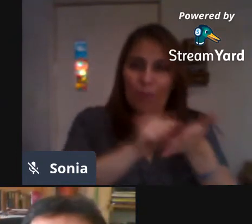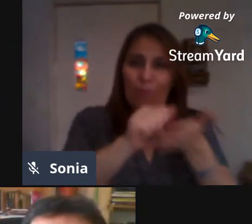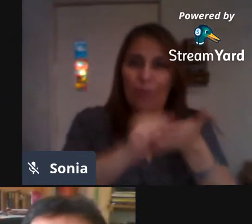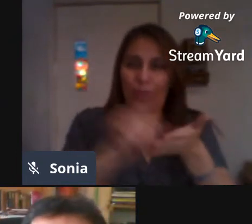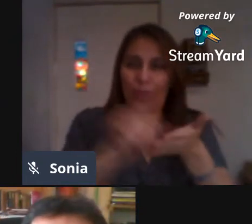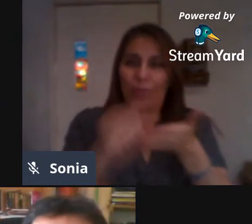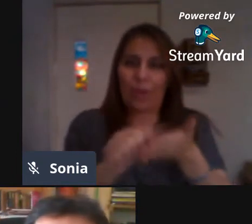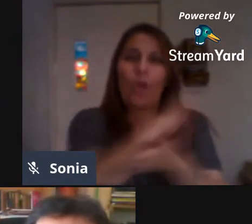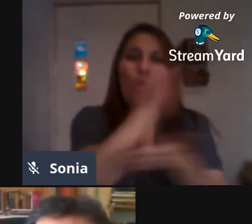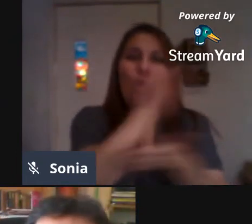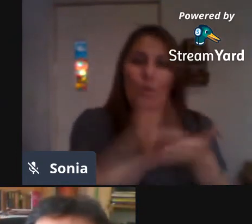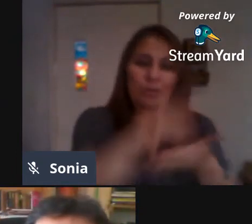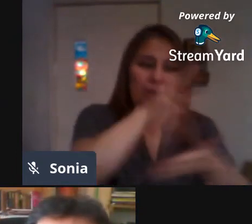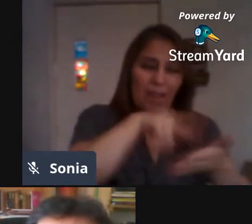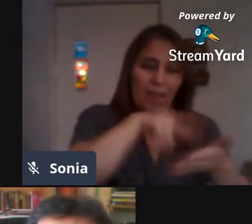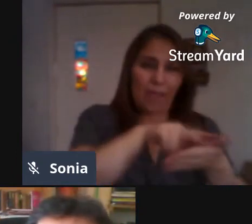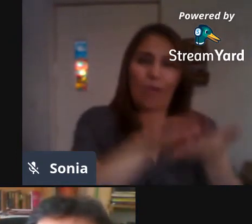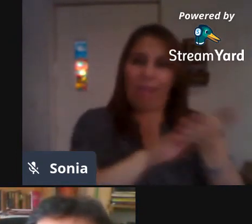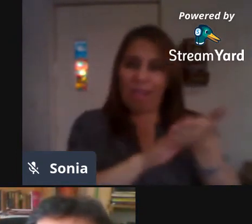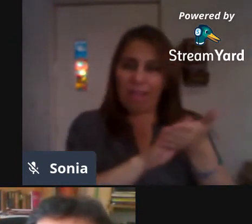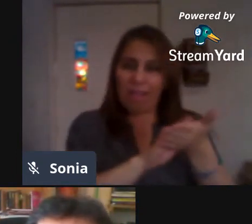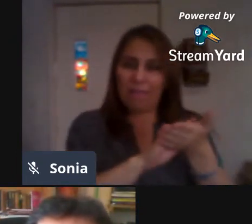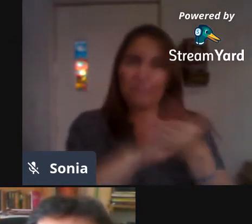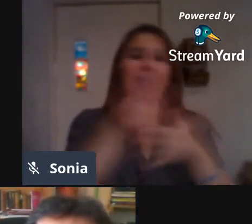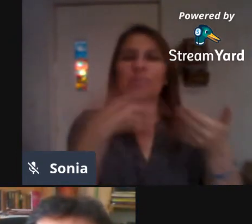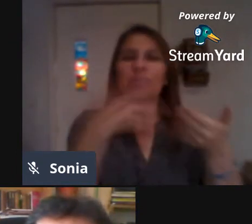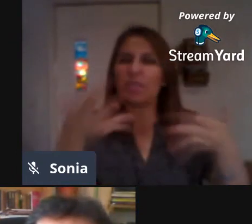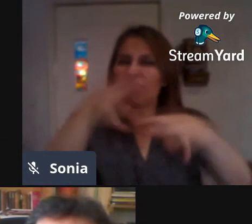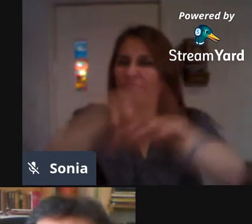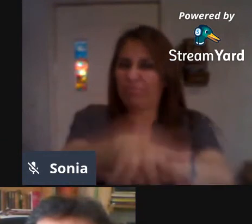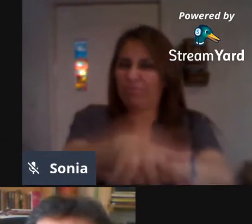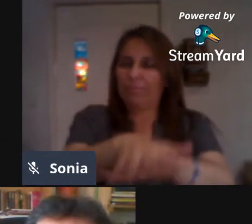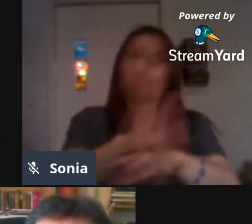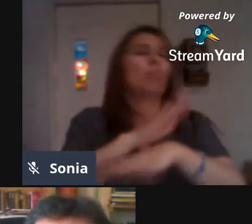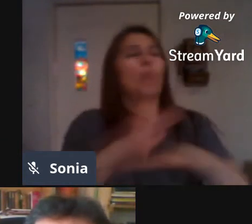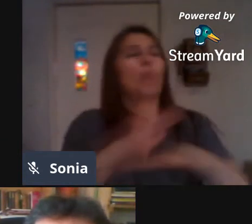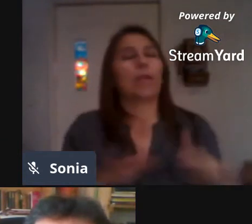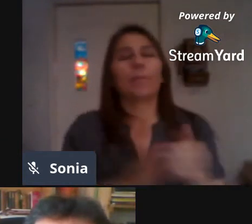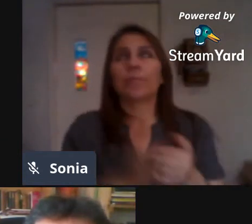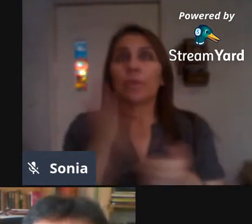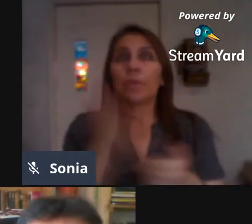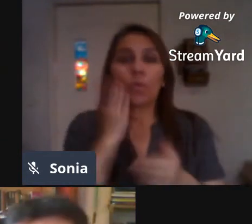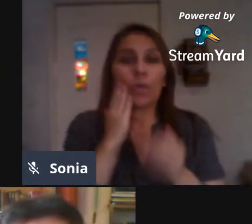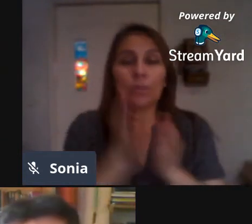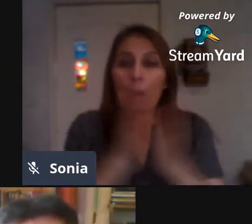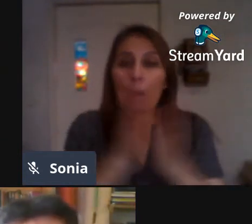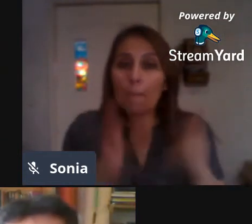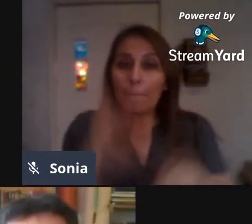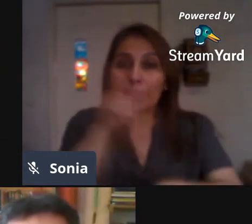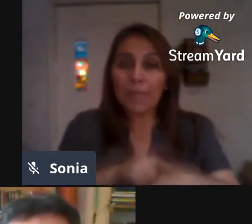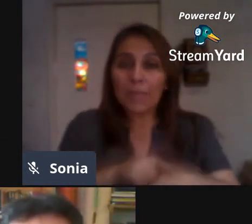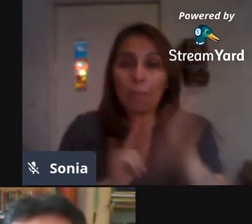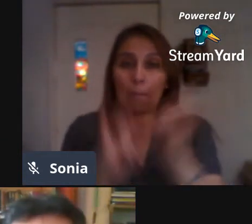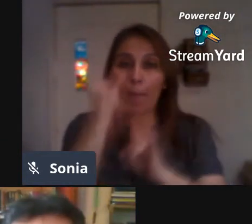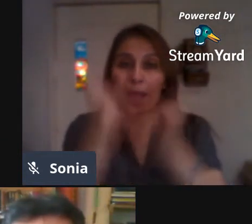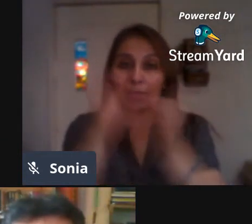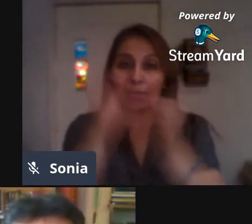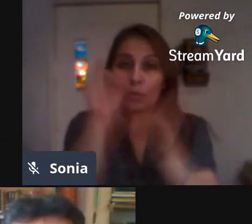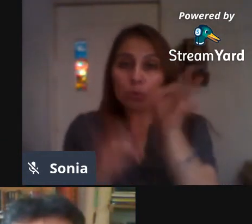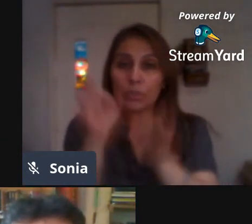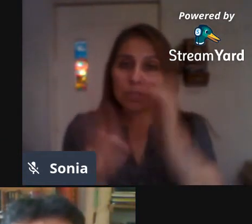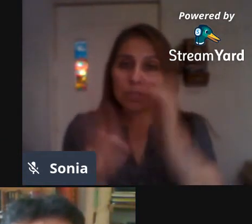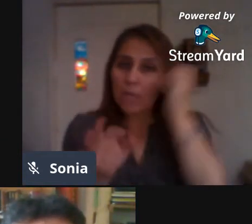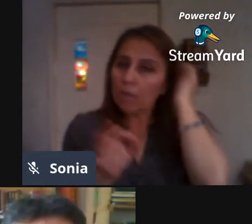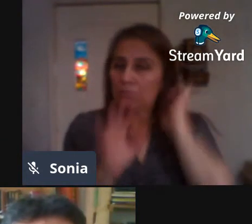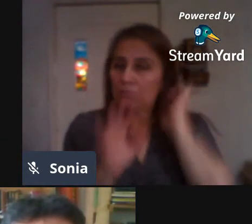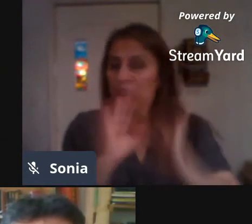ya cuando llegó a ese momento me puse lo que no había poder no lo que no